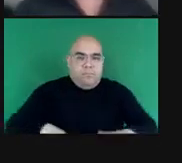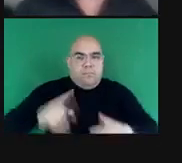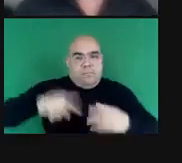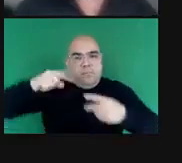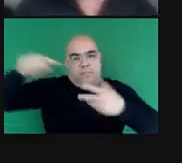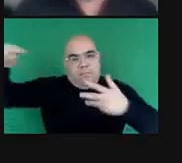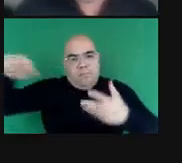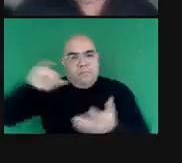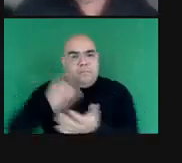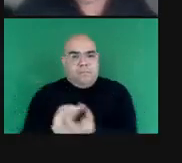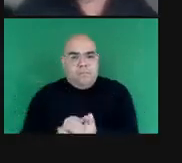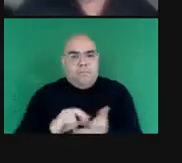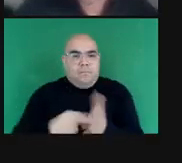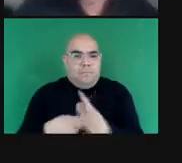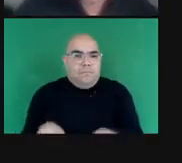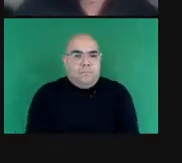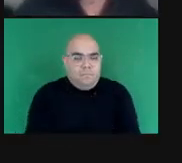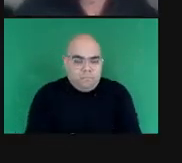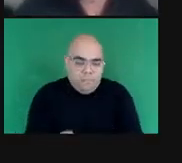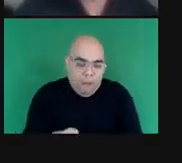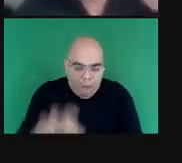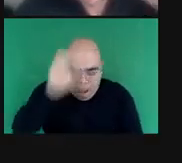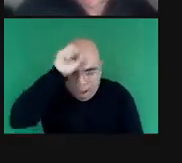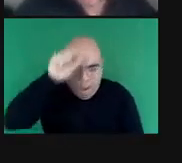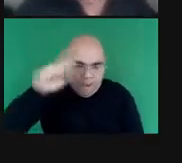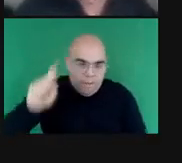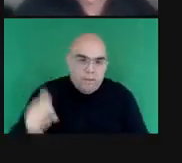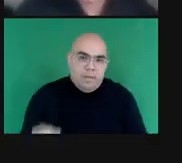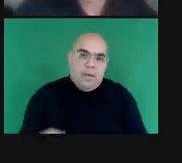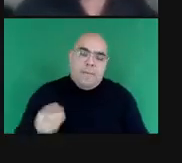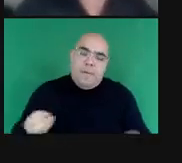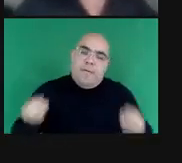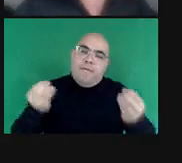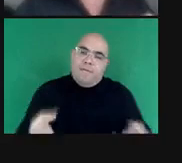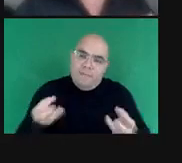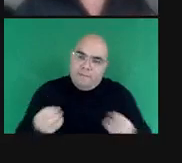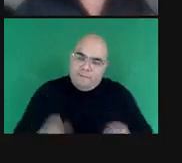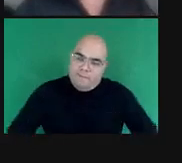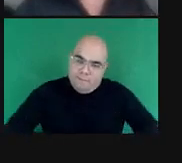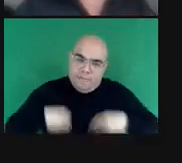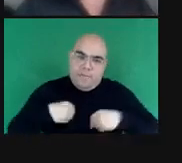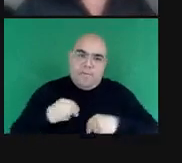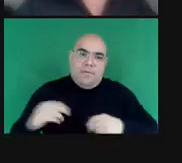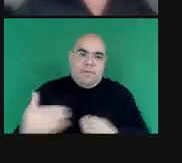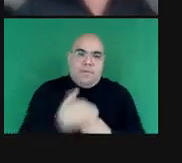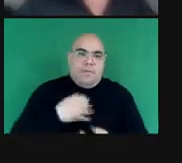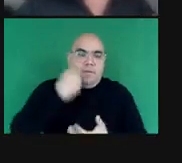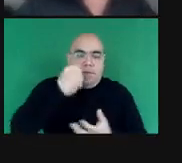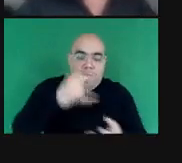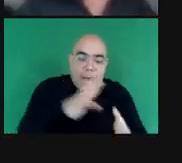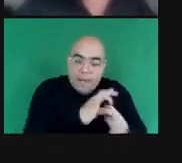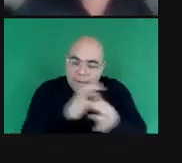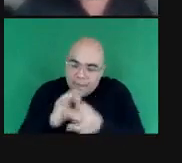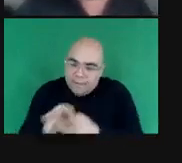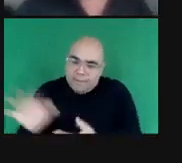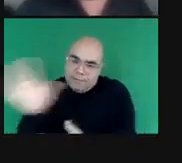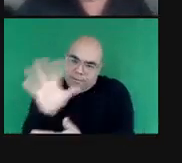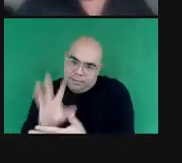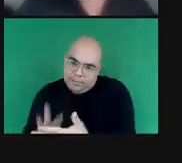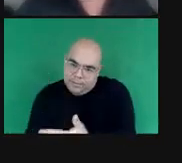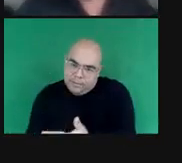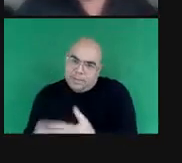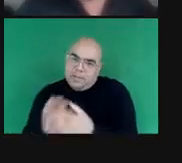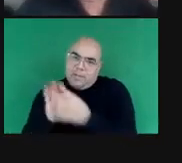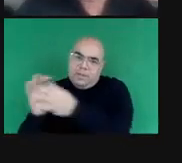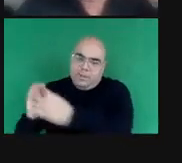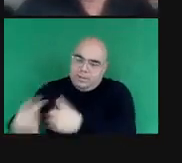de edificios que tienen declaración de bien patrimonial, y con base en ello pues mezclo procesos de la arqueología y el principio de Steno, en